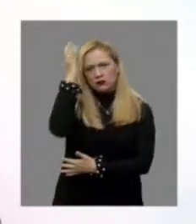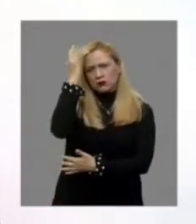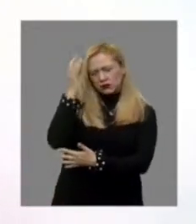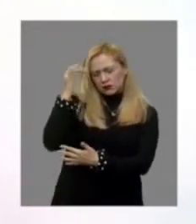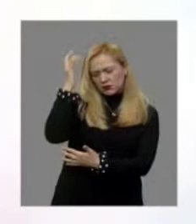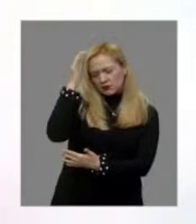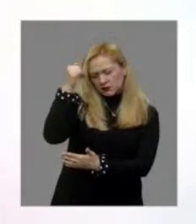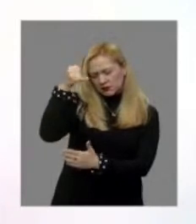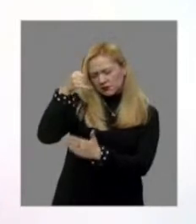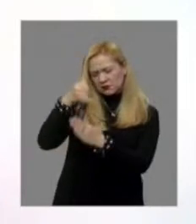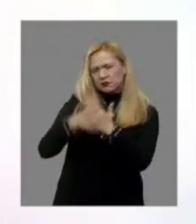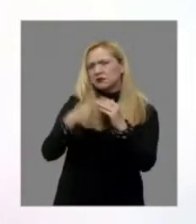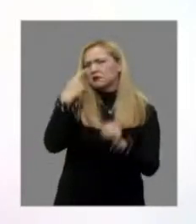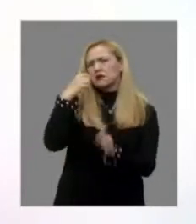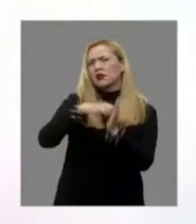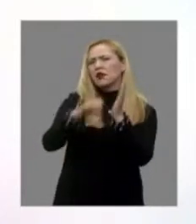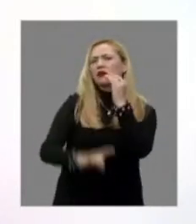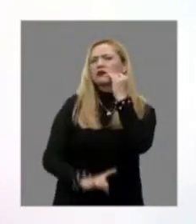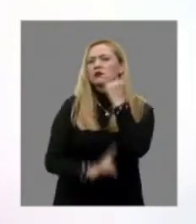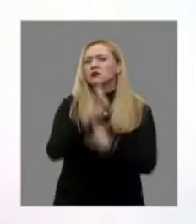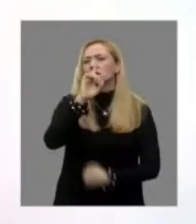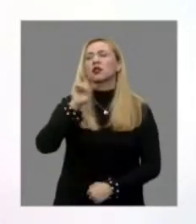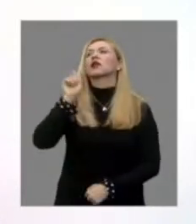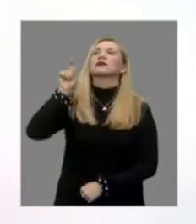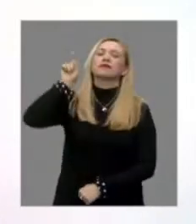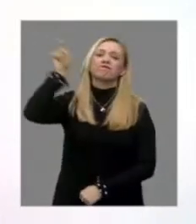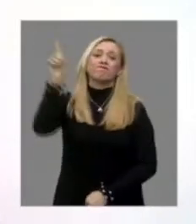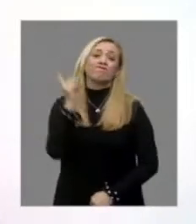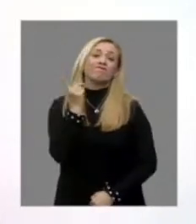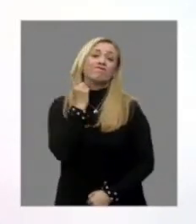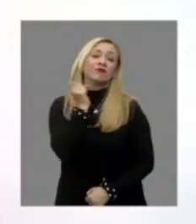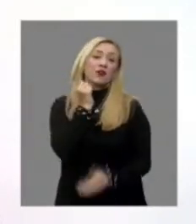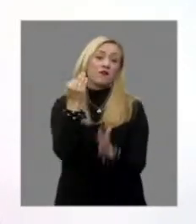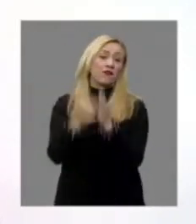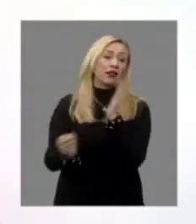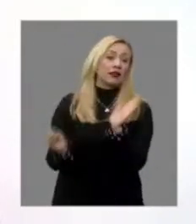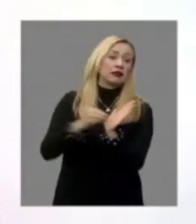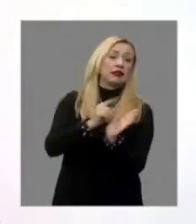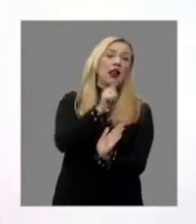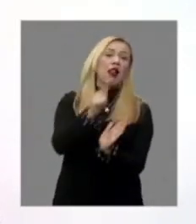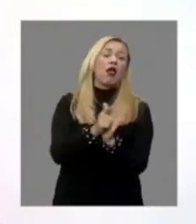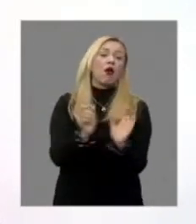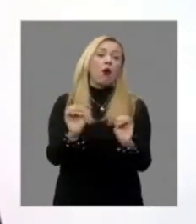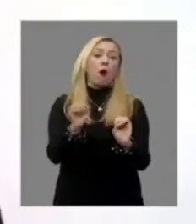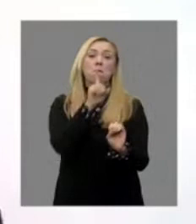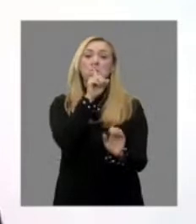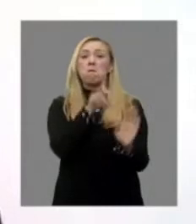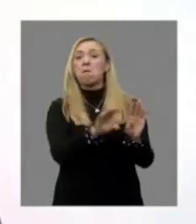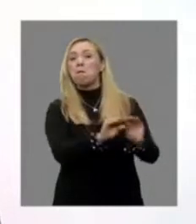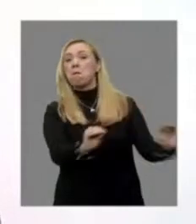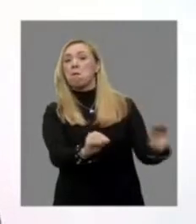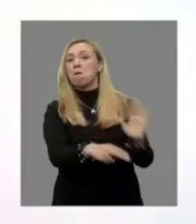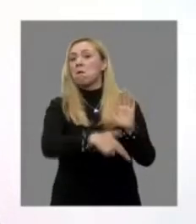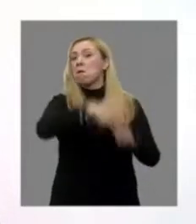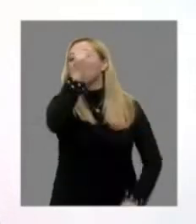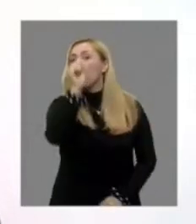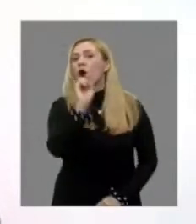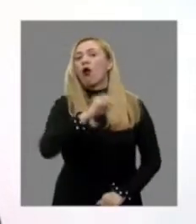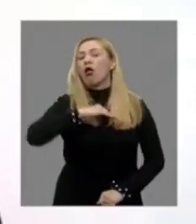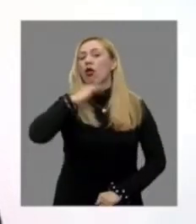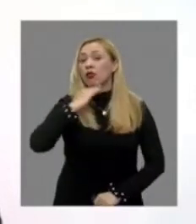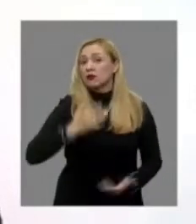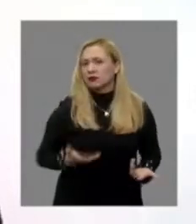un caso de omisión legislativa. Y finalmente, algo que es notorio, muy